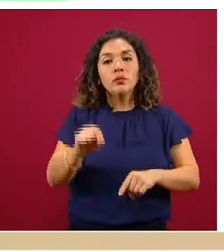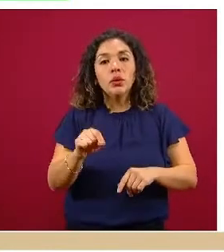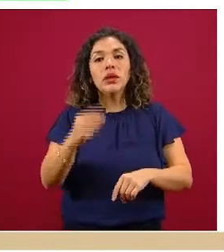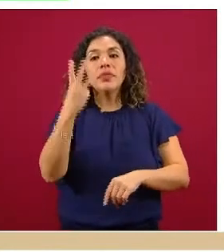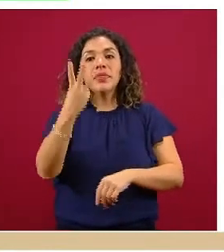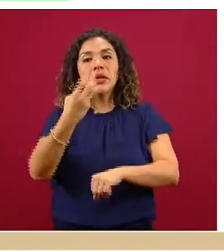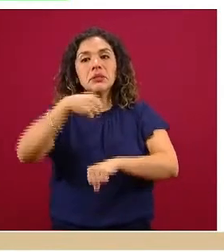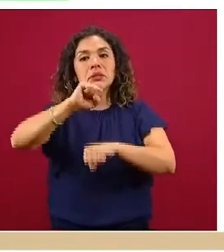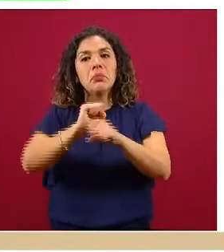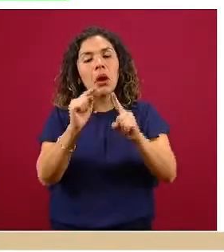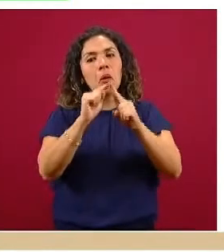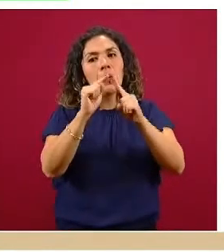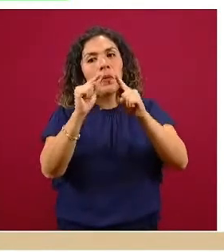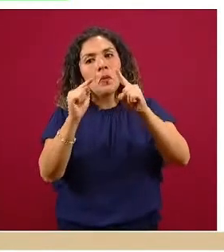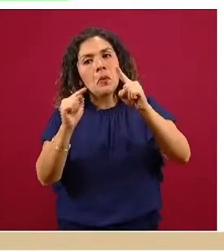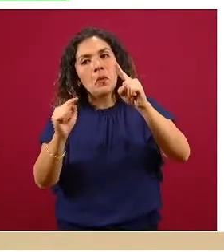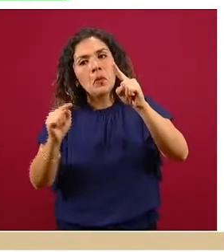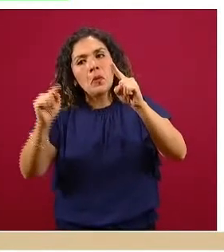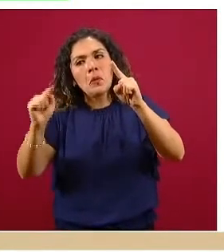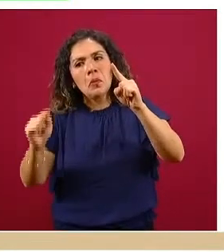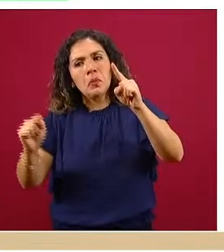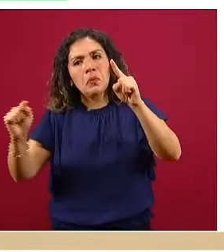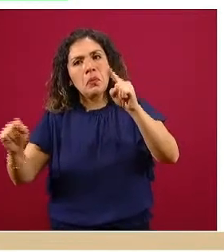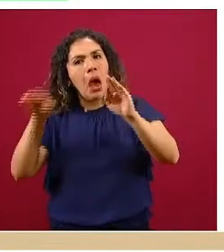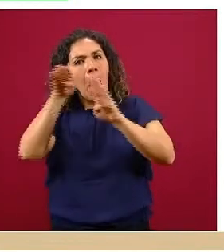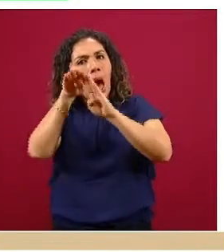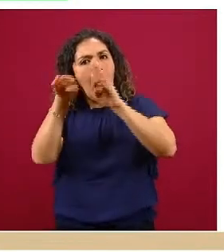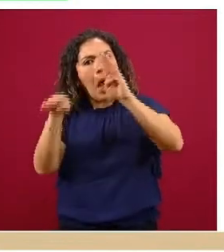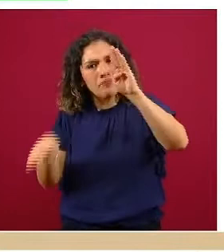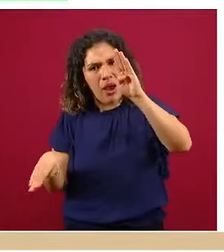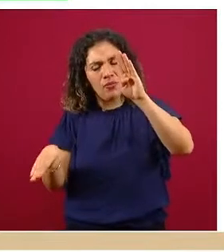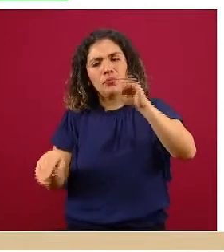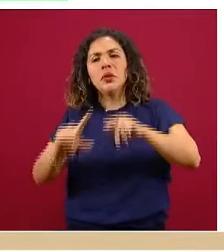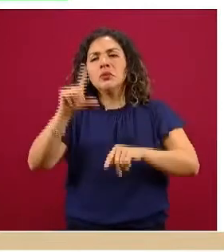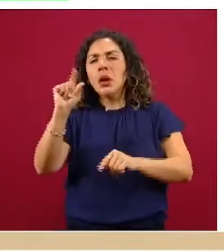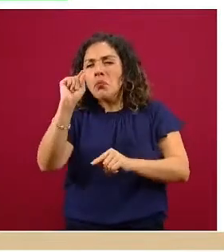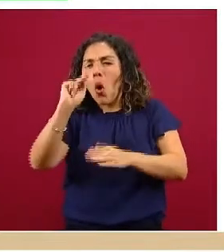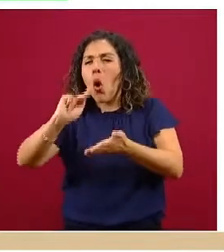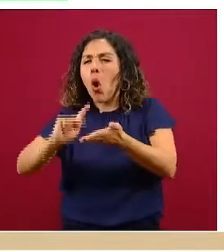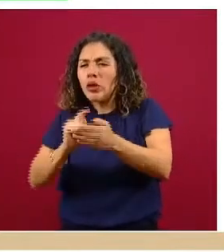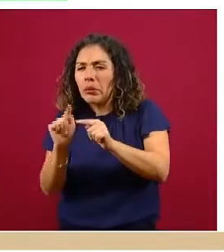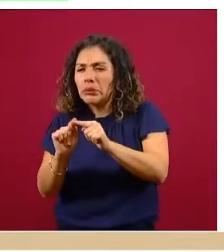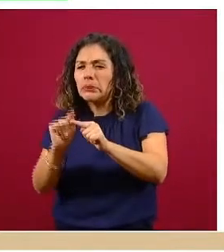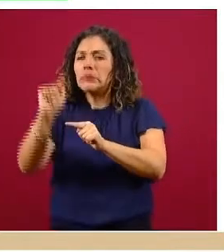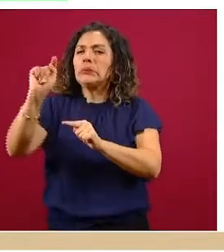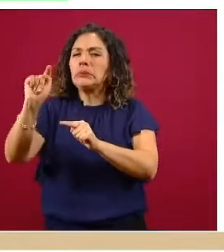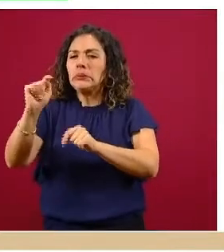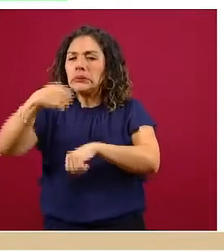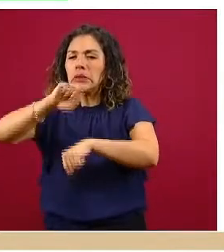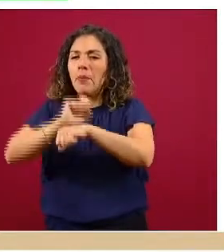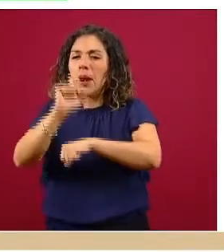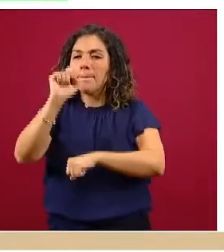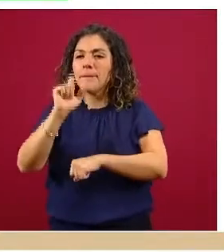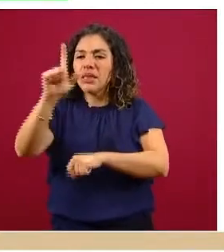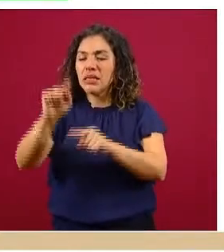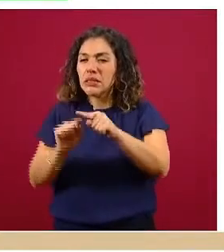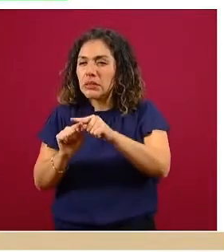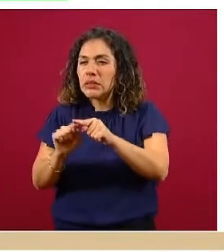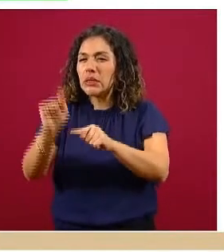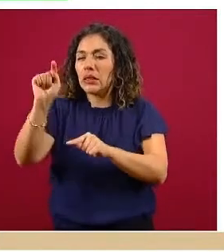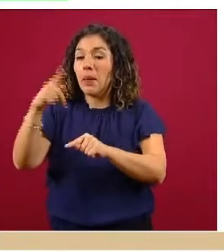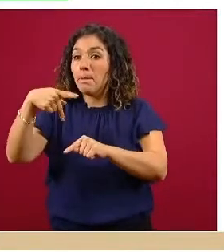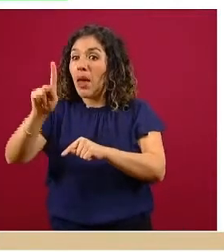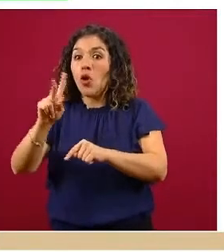3 semanas con tendencia descendente. Viene un pequeño repunte en la semana 27 que no supera